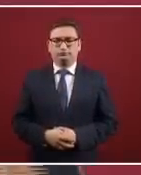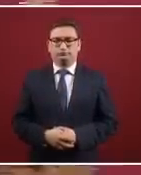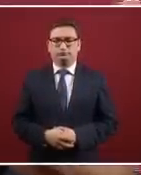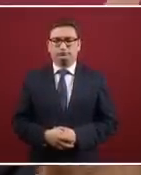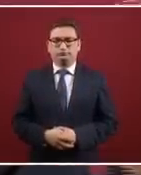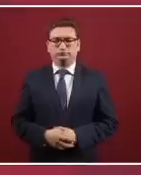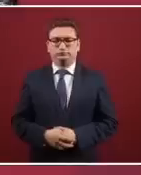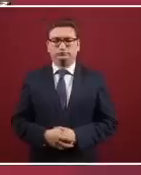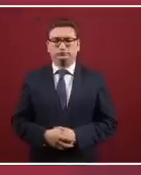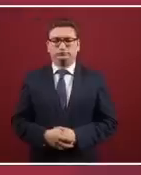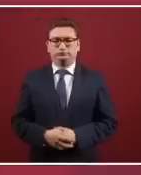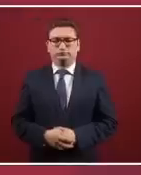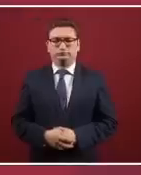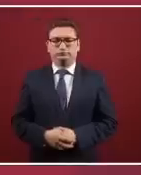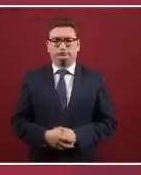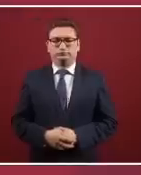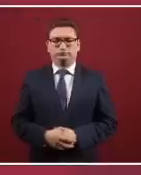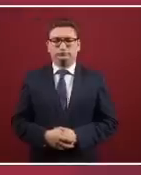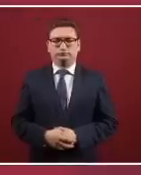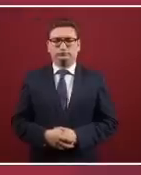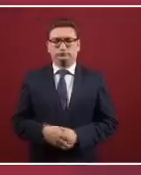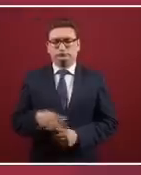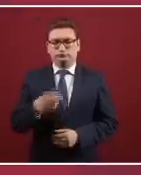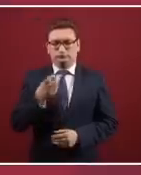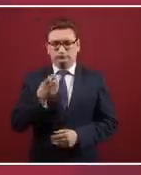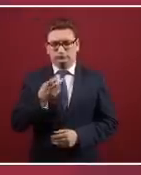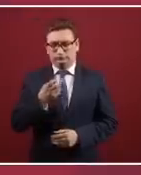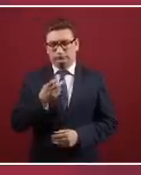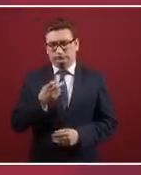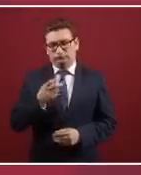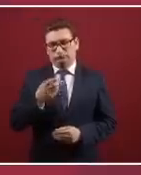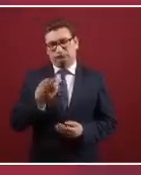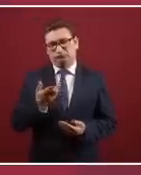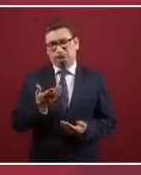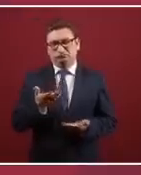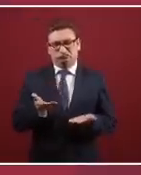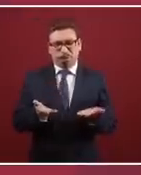Y se llegó al extremo de que